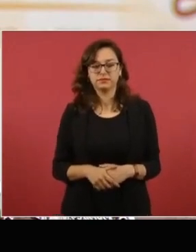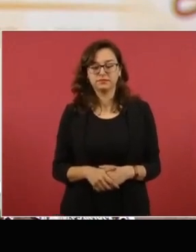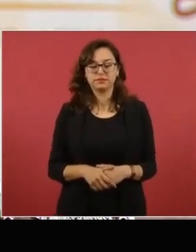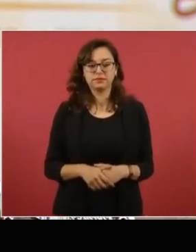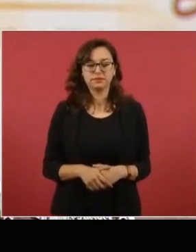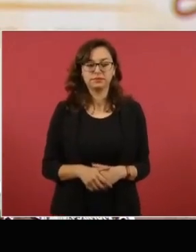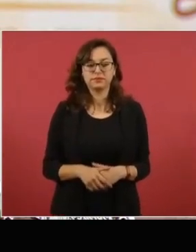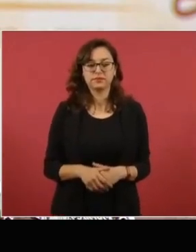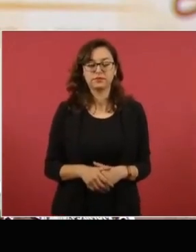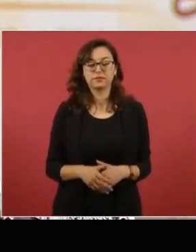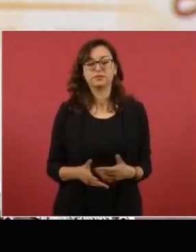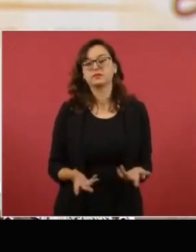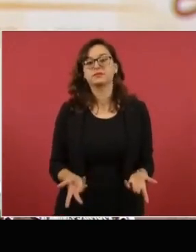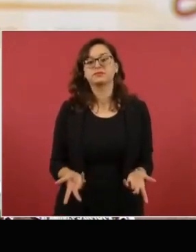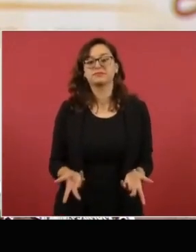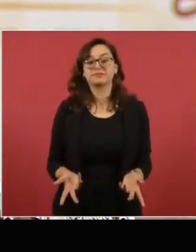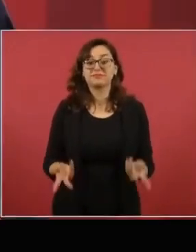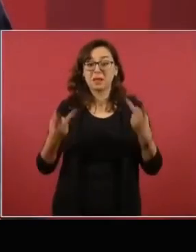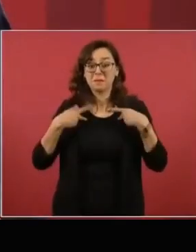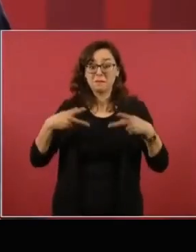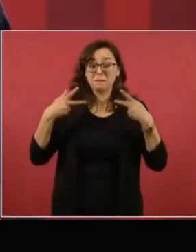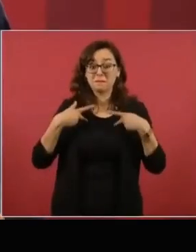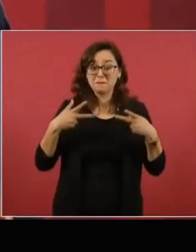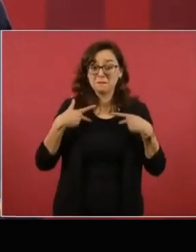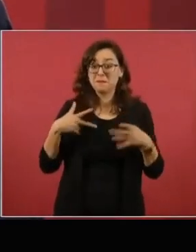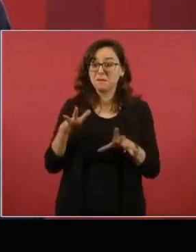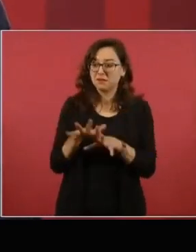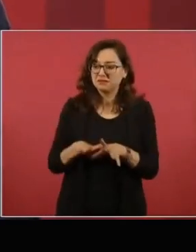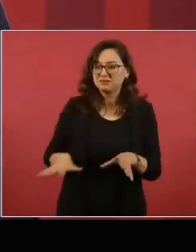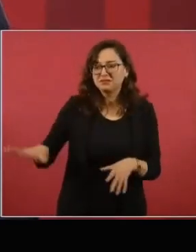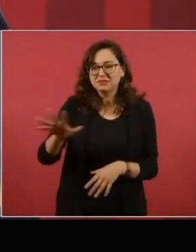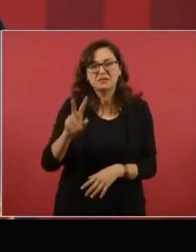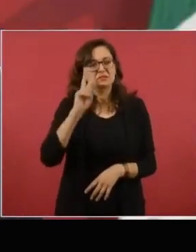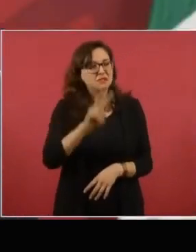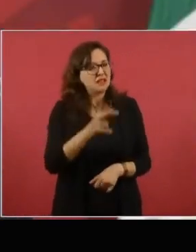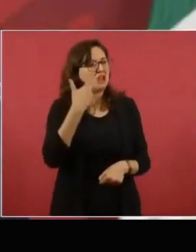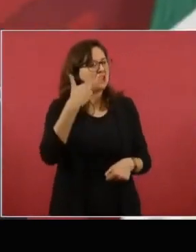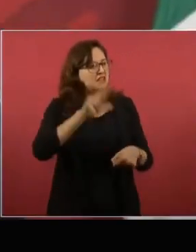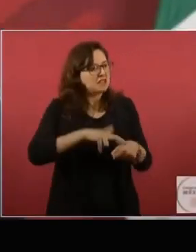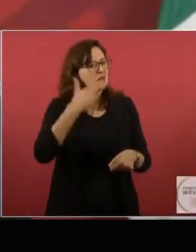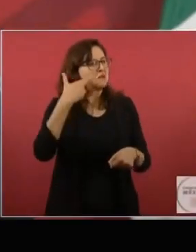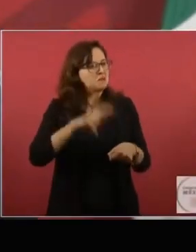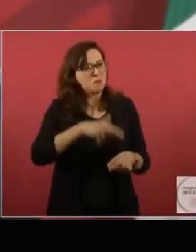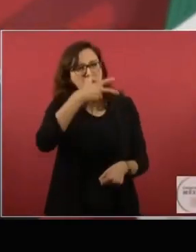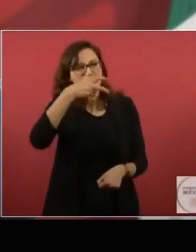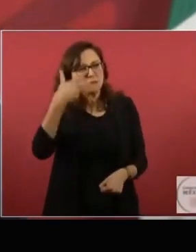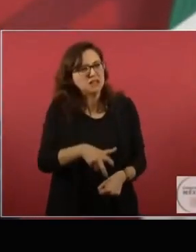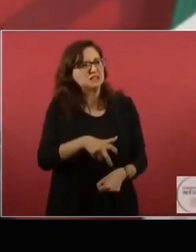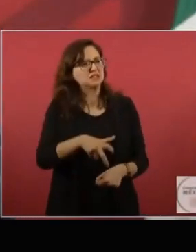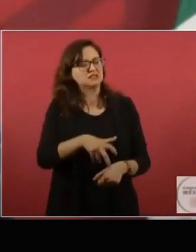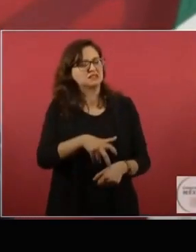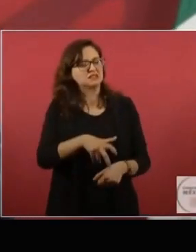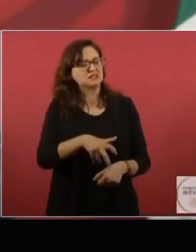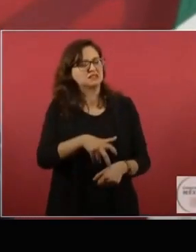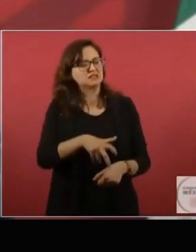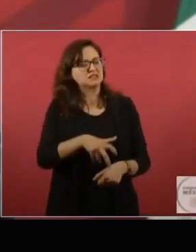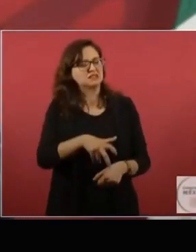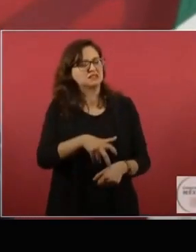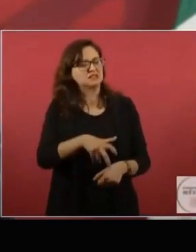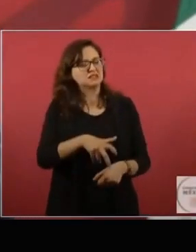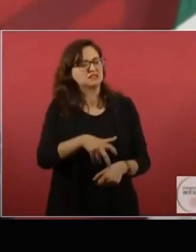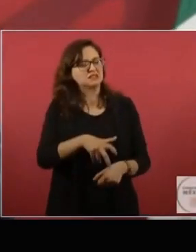el pueblo se cansa de tanta esperanza quedó